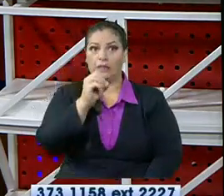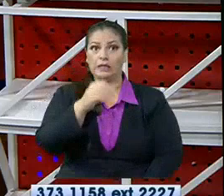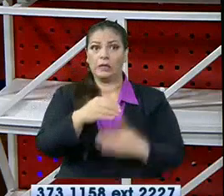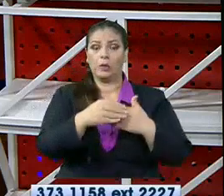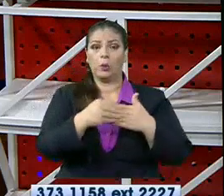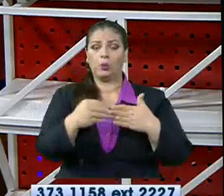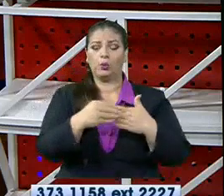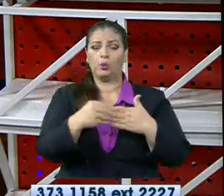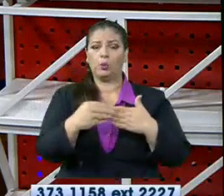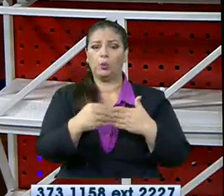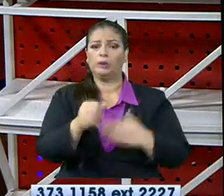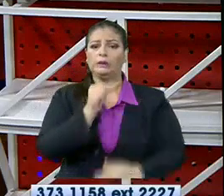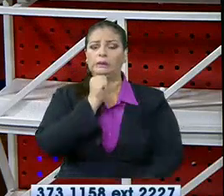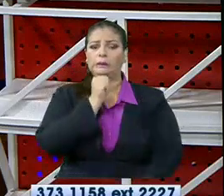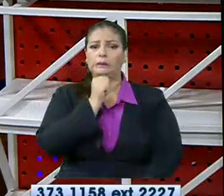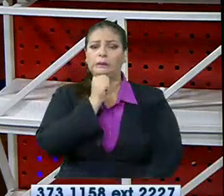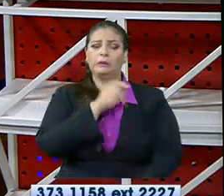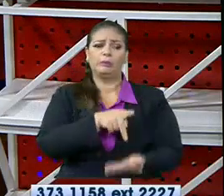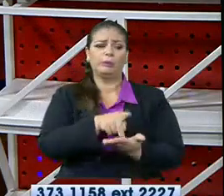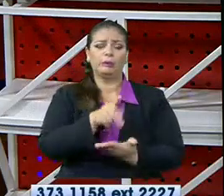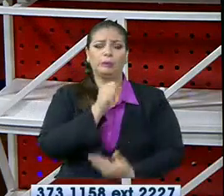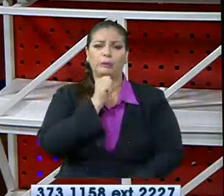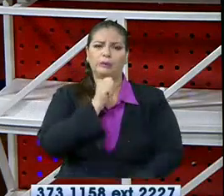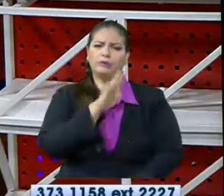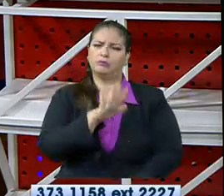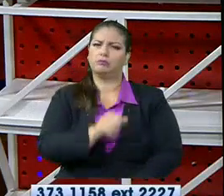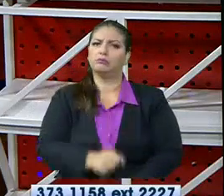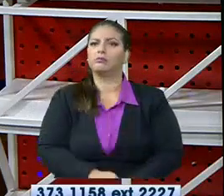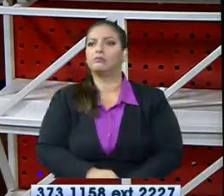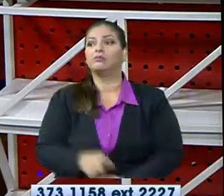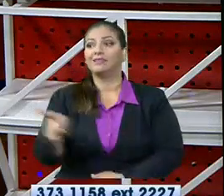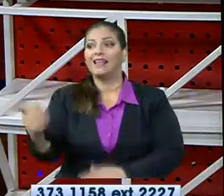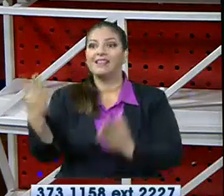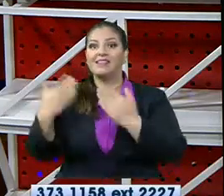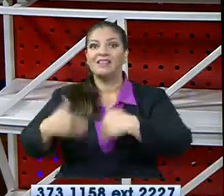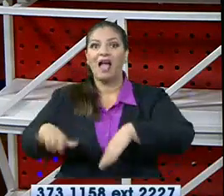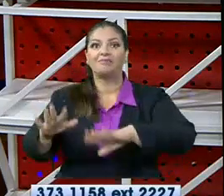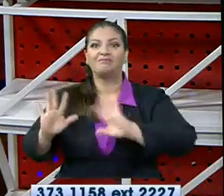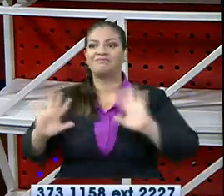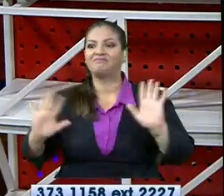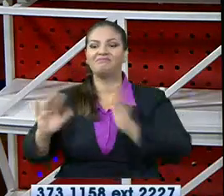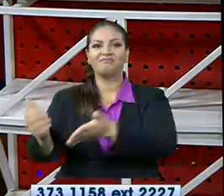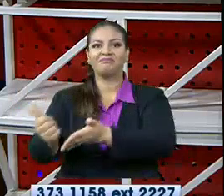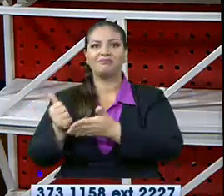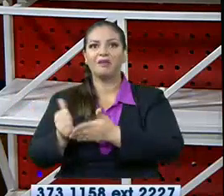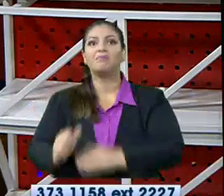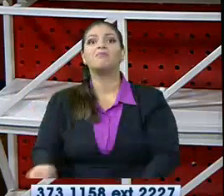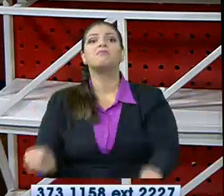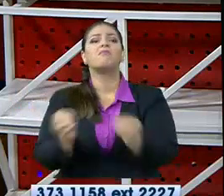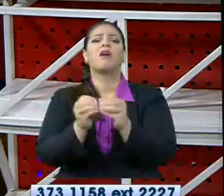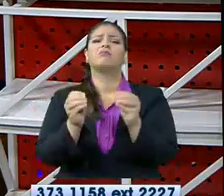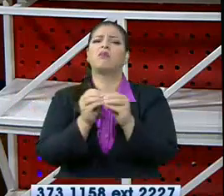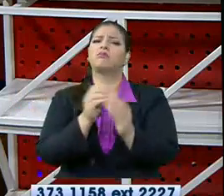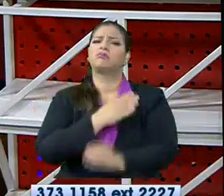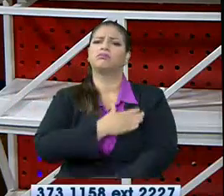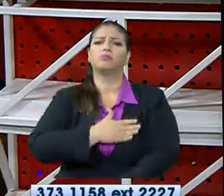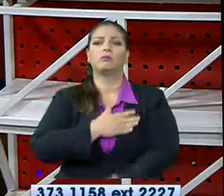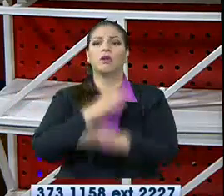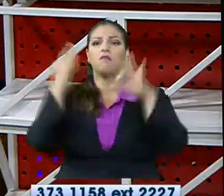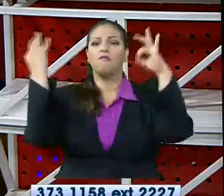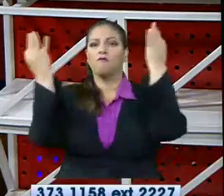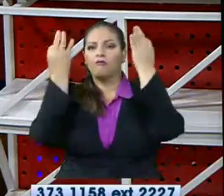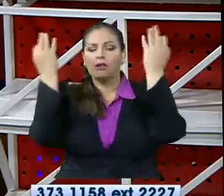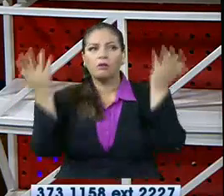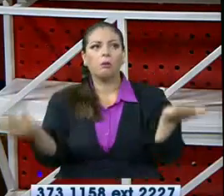estamos esperando esa colaboración, esa solidaridad de ustedes, amigos televidentes. Para completar esos $600. Fundación, alguna empresa privada,